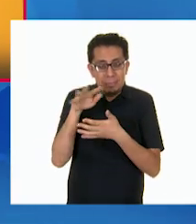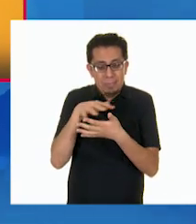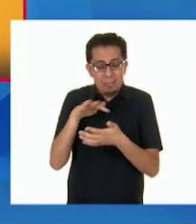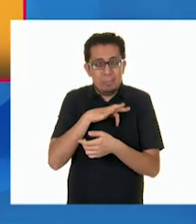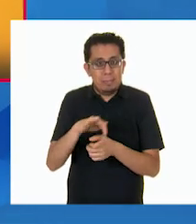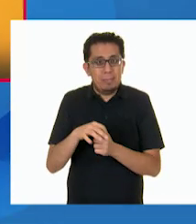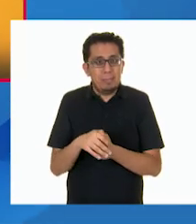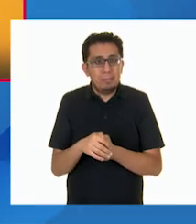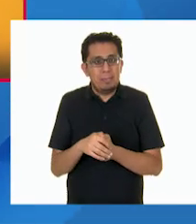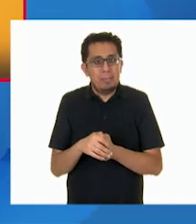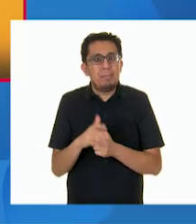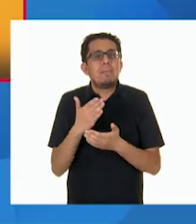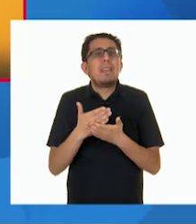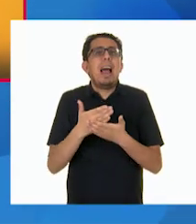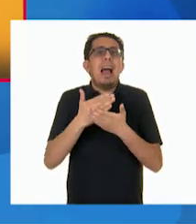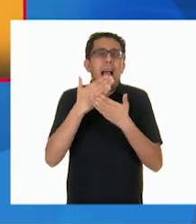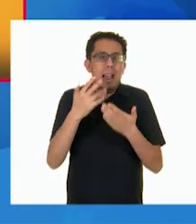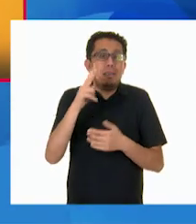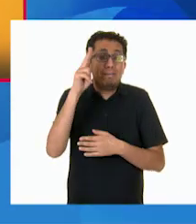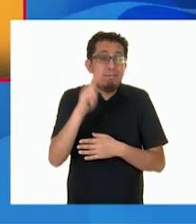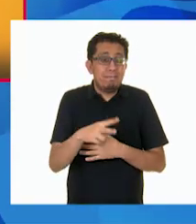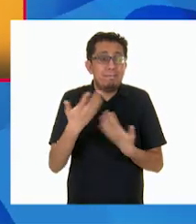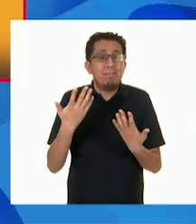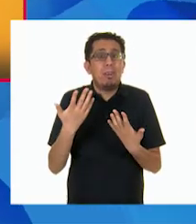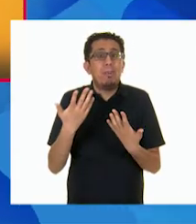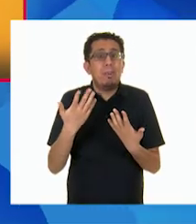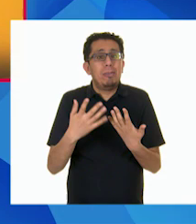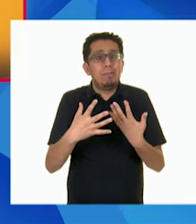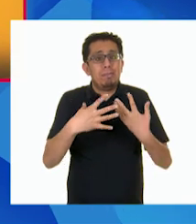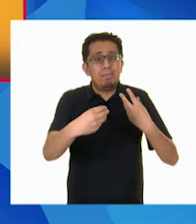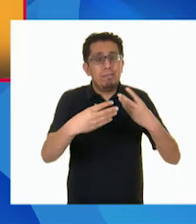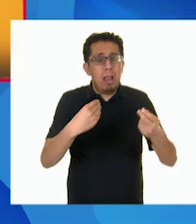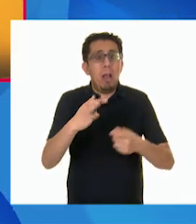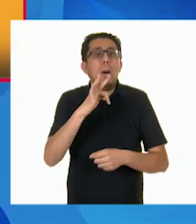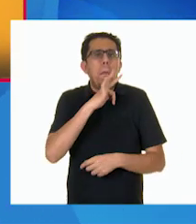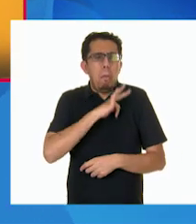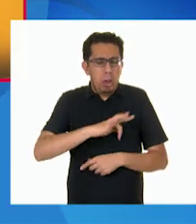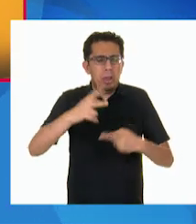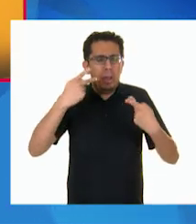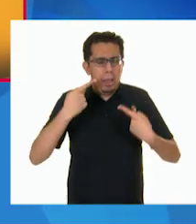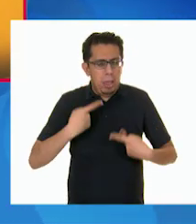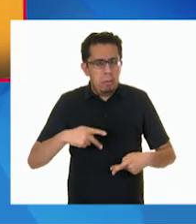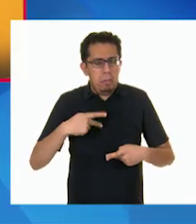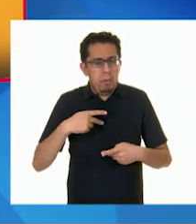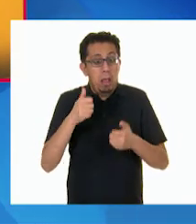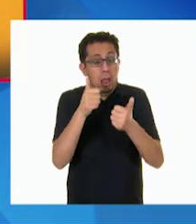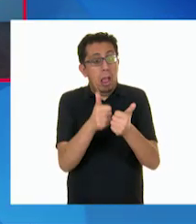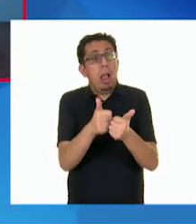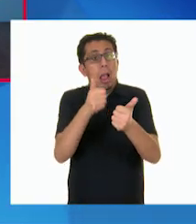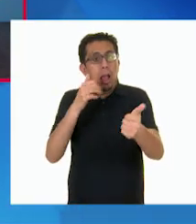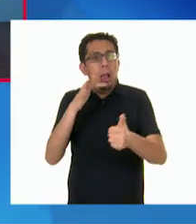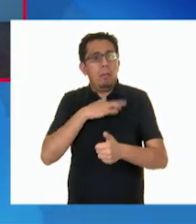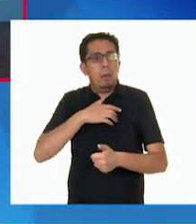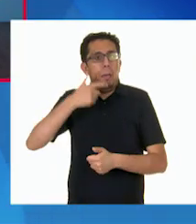forma, en estos tiempos de emergencia sanitaria, podemos medir la temperatura de las personas a una sana